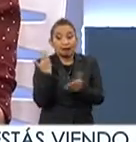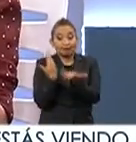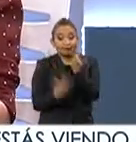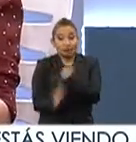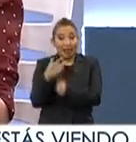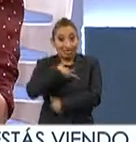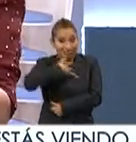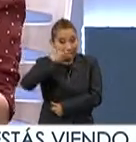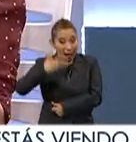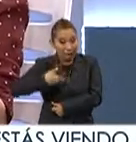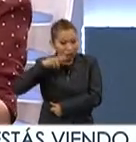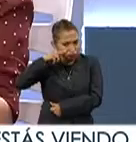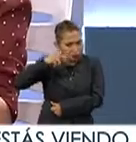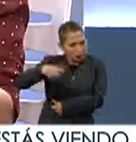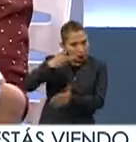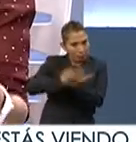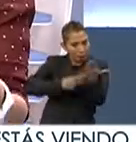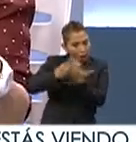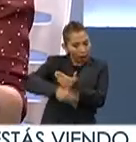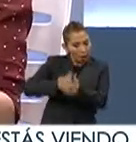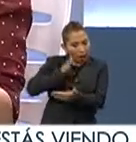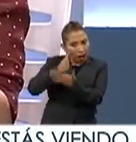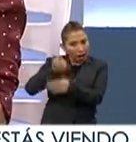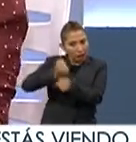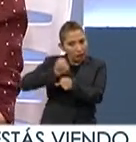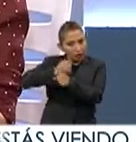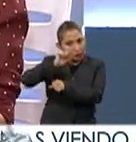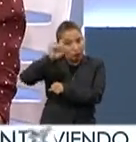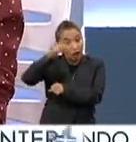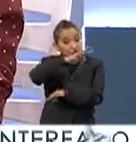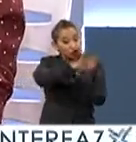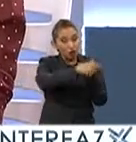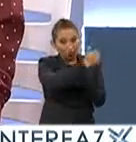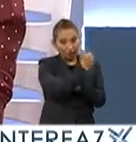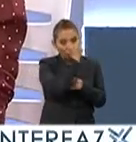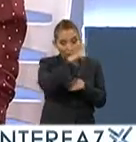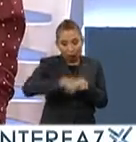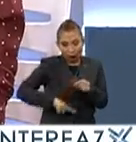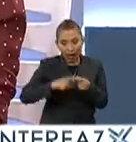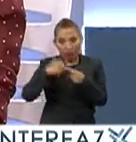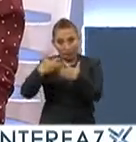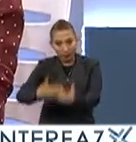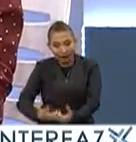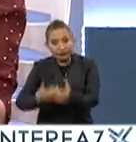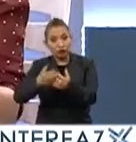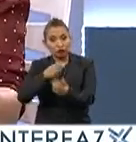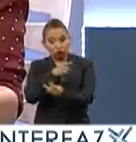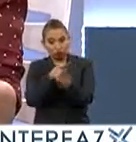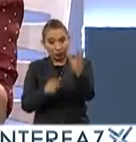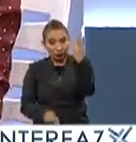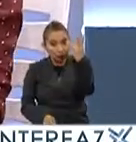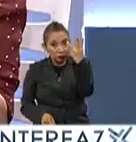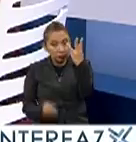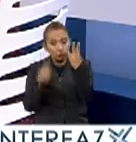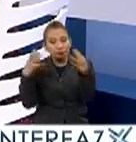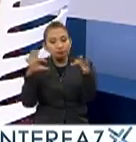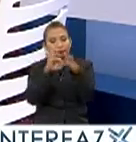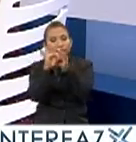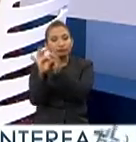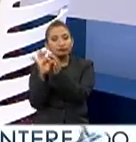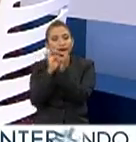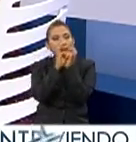en Dinamarca de estos programas es que todos los interesados, gobierno, empresas, estudiantes, se